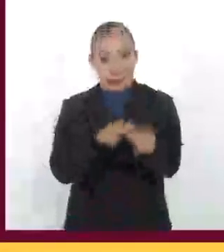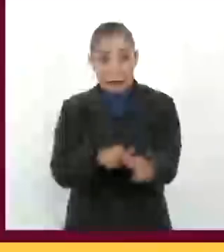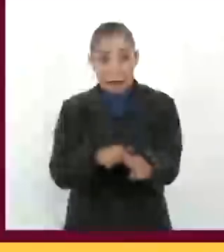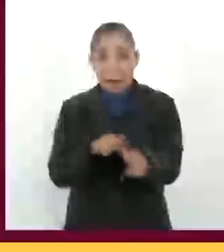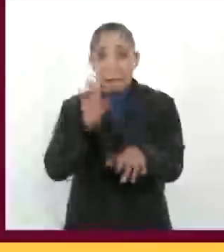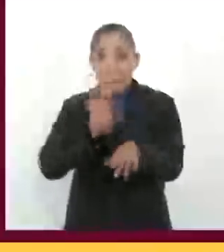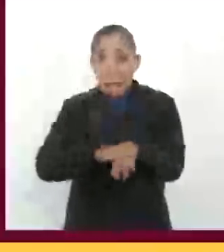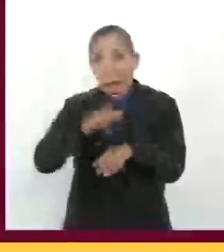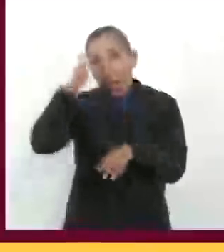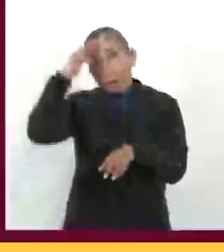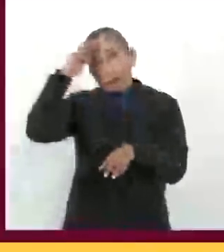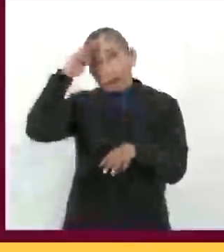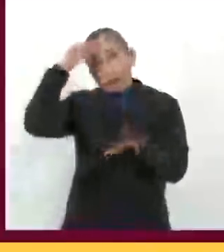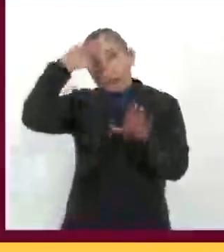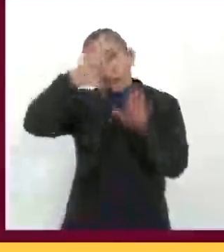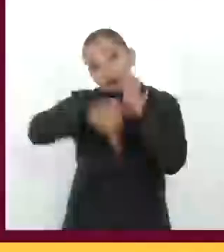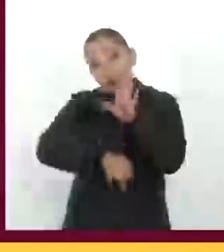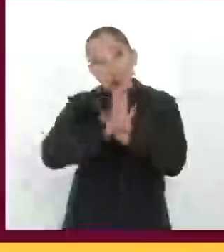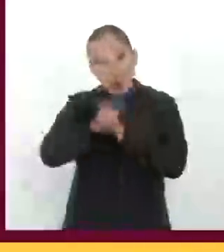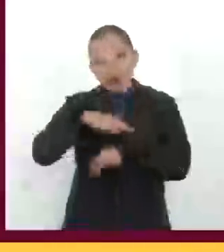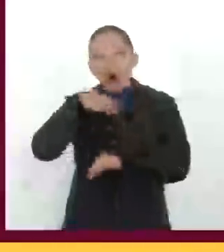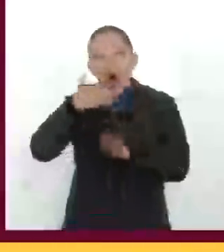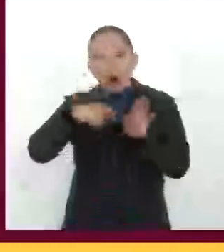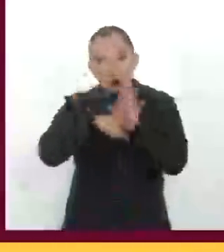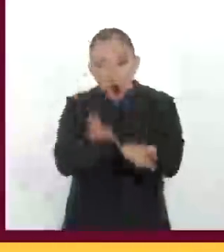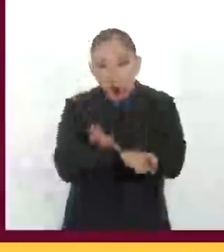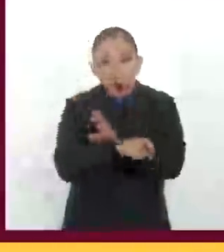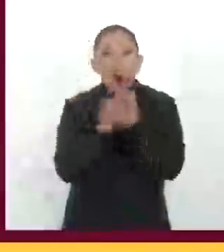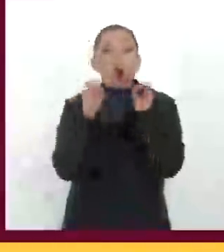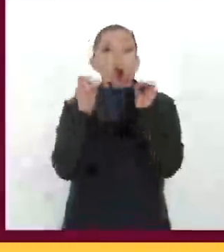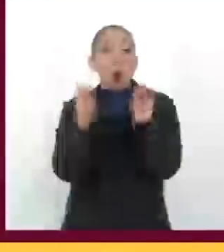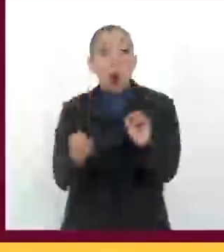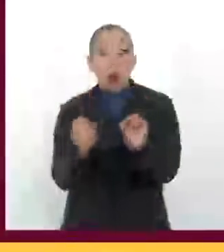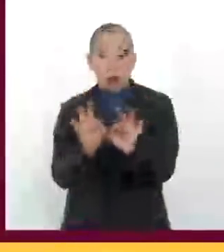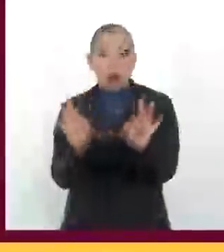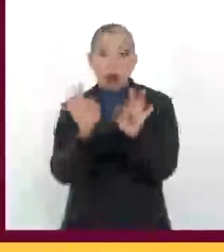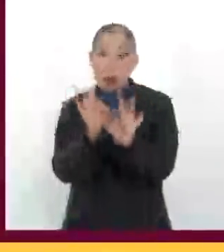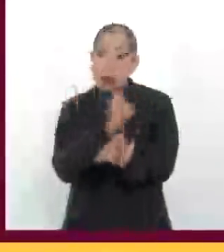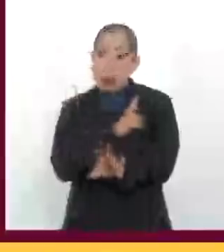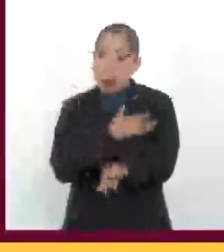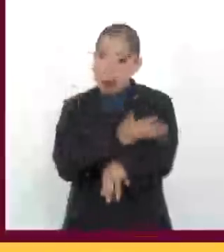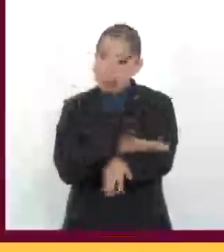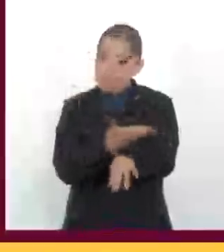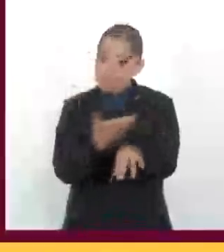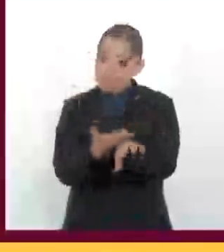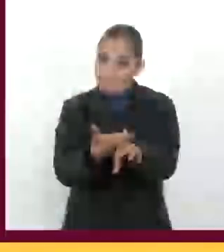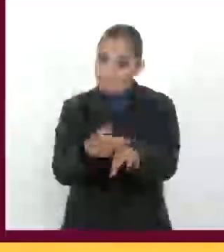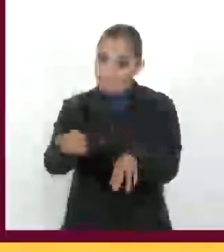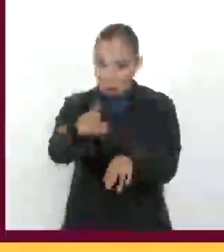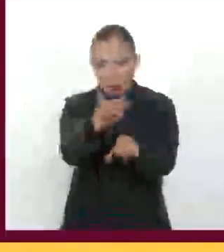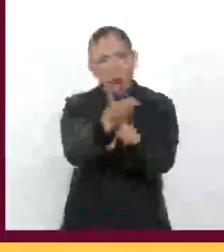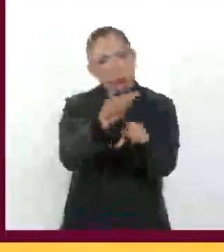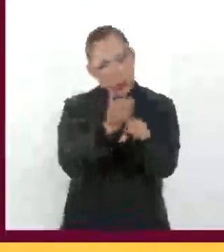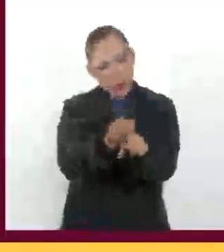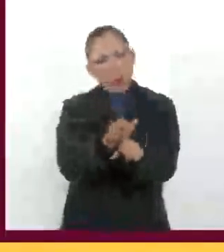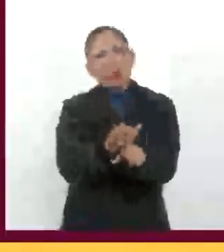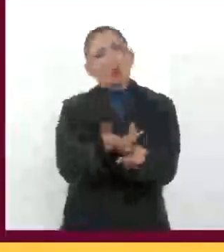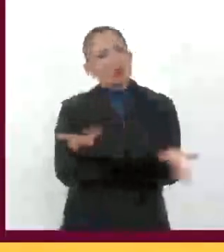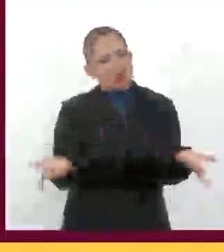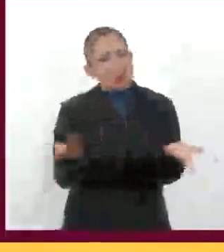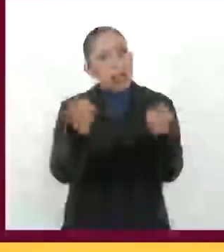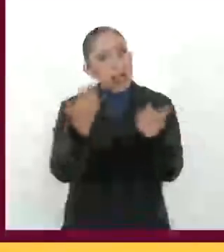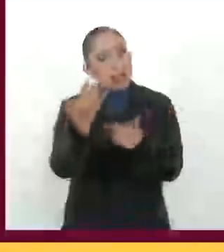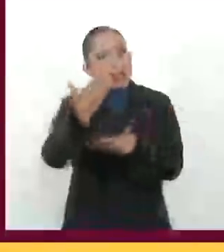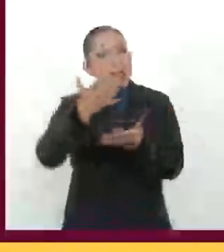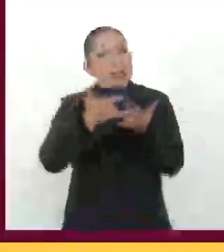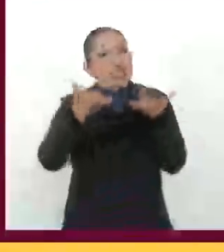continuar reflexionando acerca de cuestiones como la corrupción y la importancia de actuar con honestidad, las y los invitamos